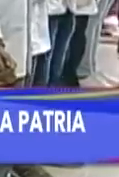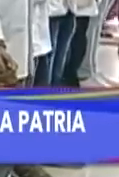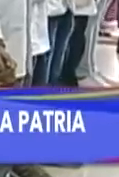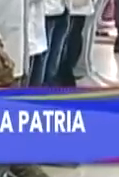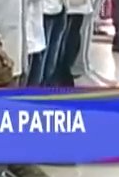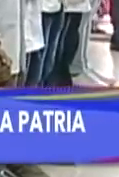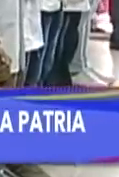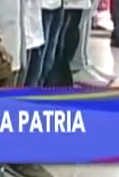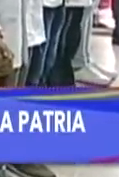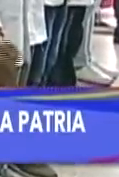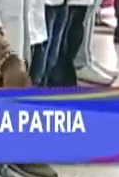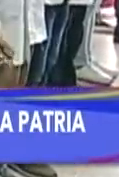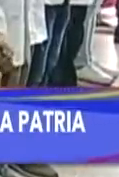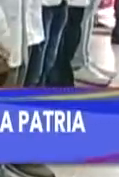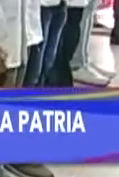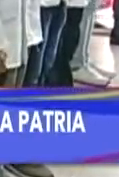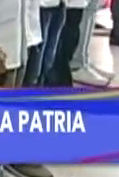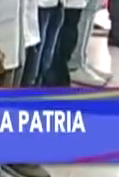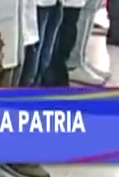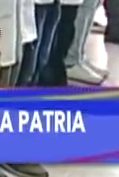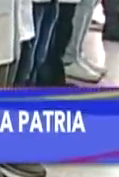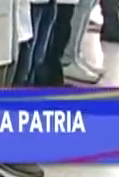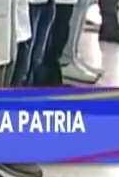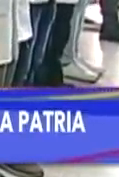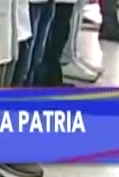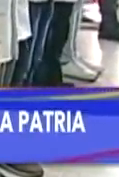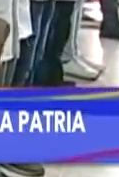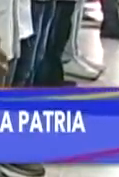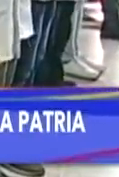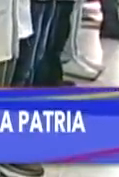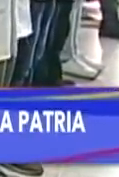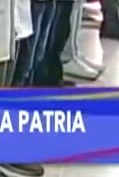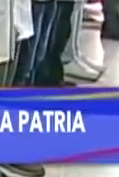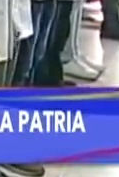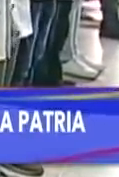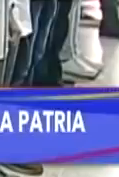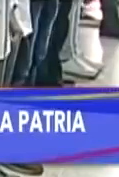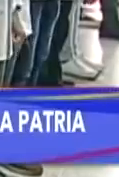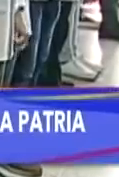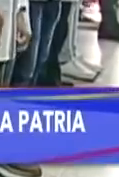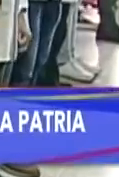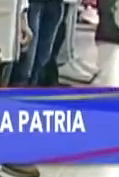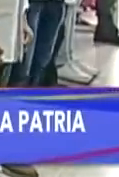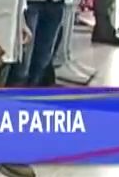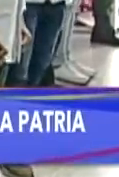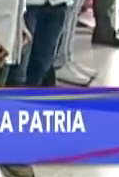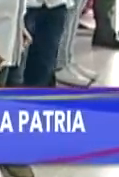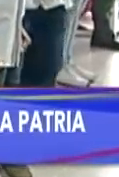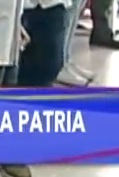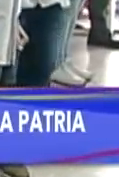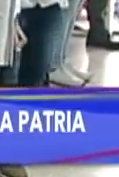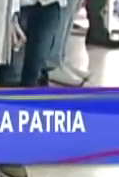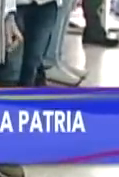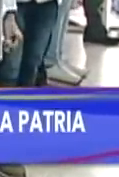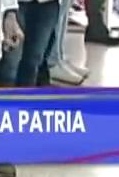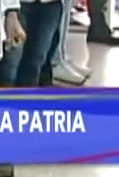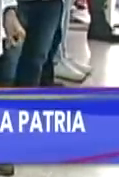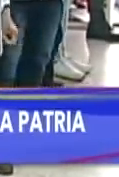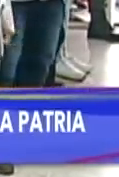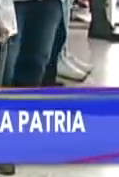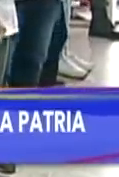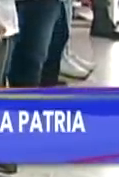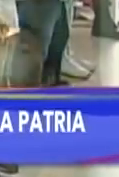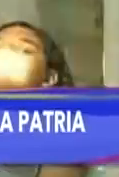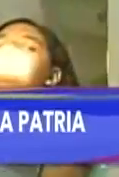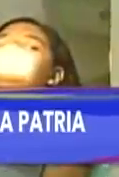saludo. ¿Cómo te llamas? Buenas tardes, señor presidente. Desde aquí, desde Caripe, estado Monaga, mi nombre